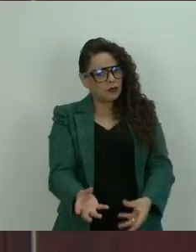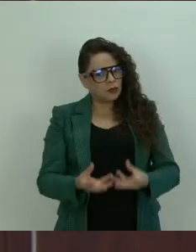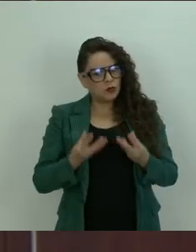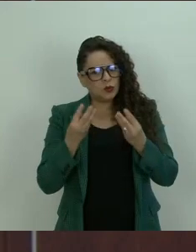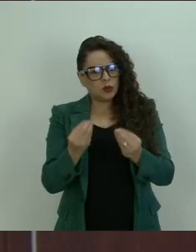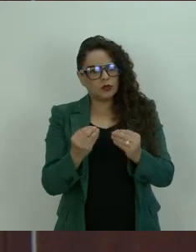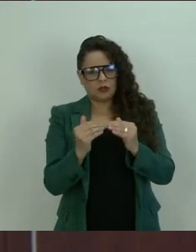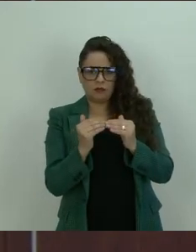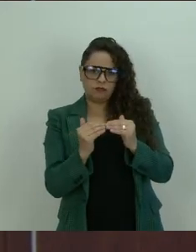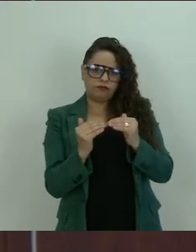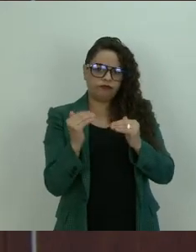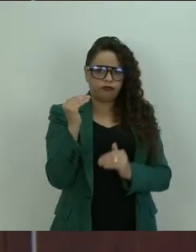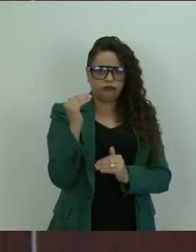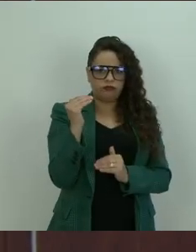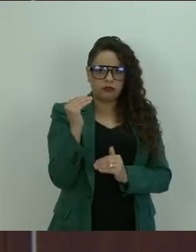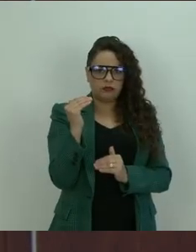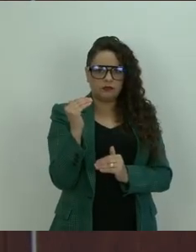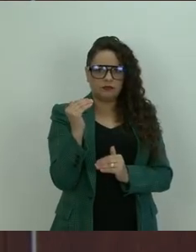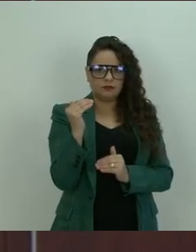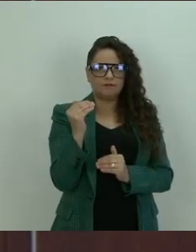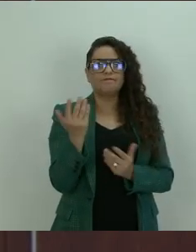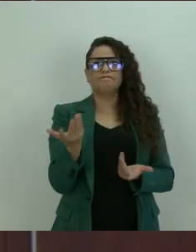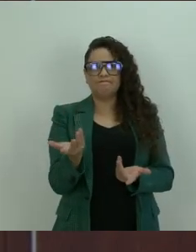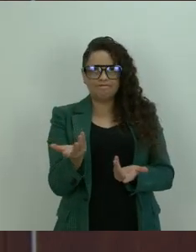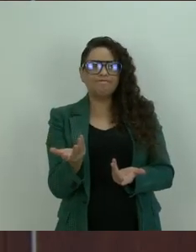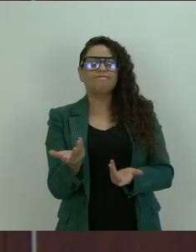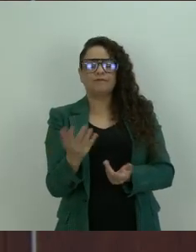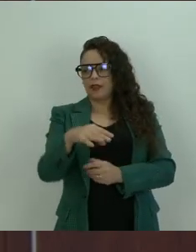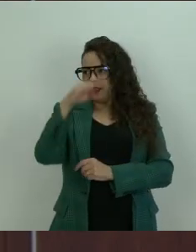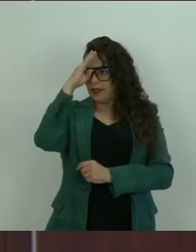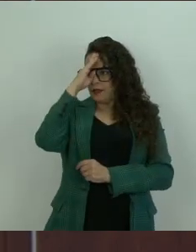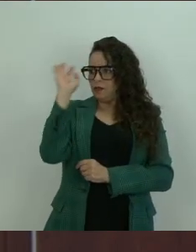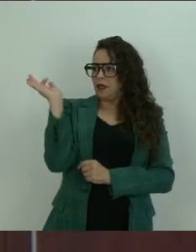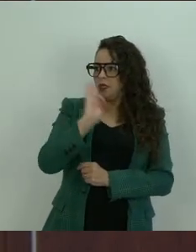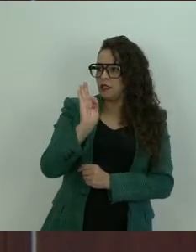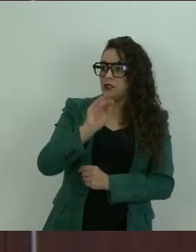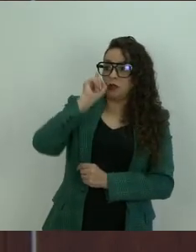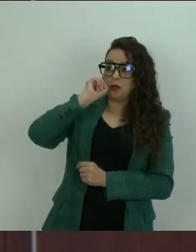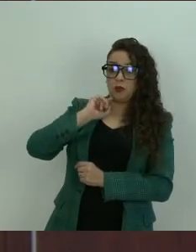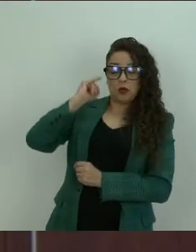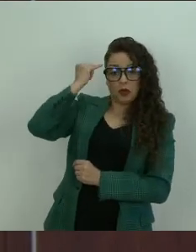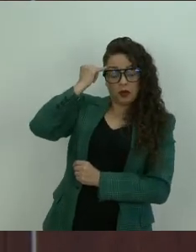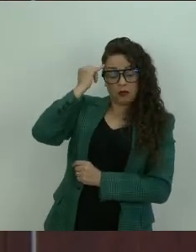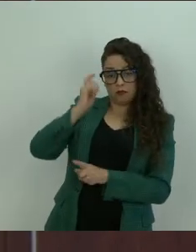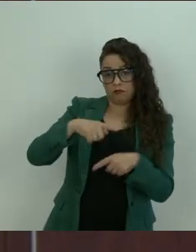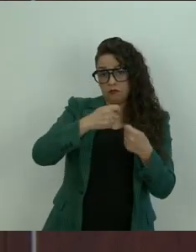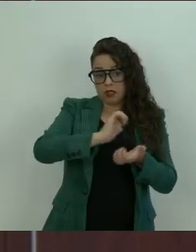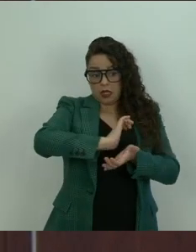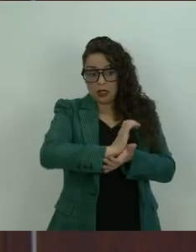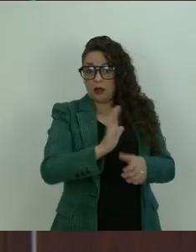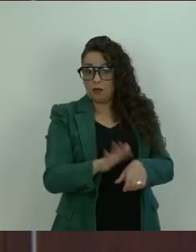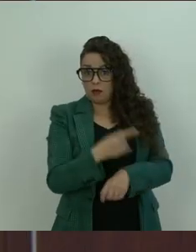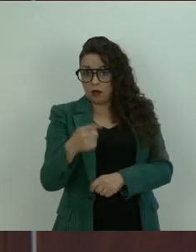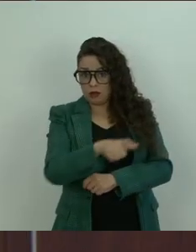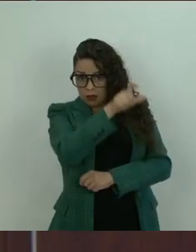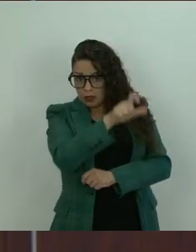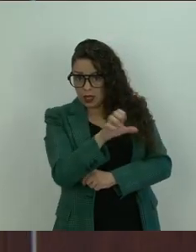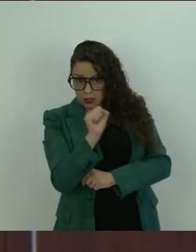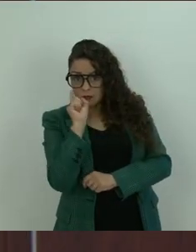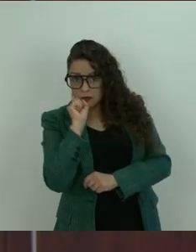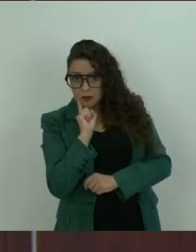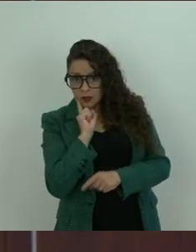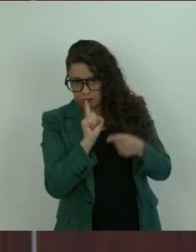ámbito interseccional, de decir, una mujer indígena es discriminada por ser mujer, pero también